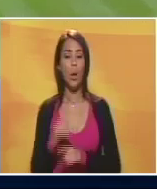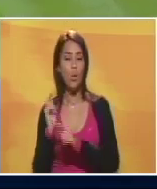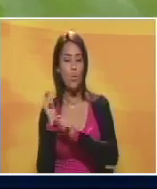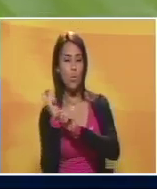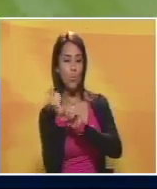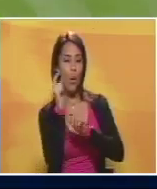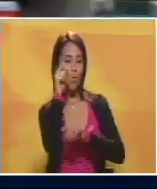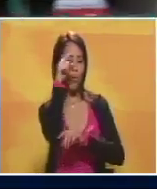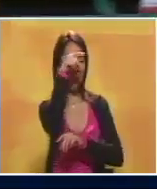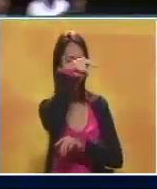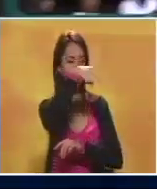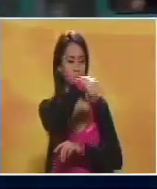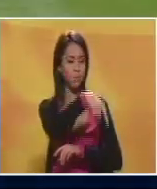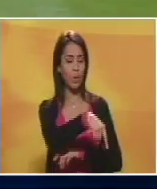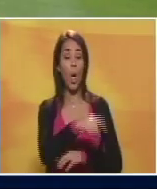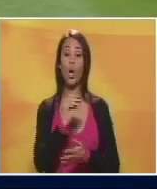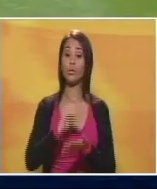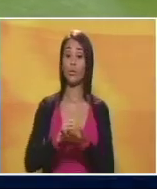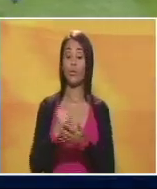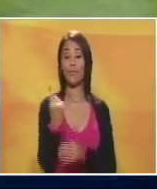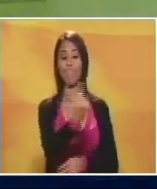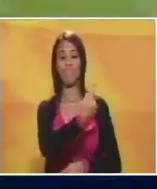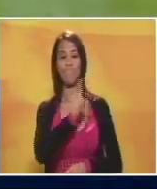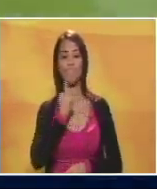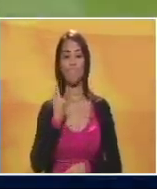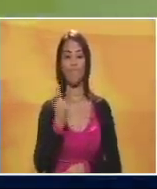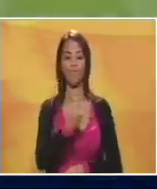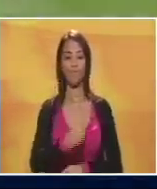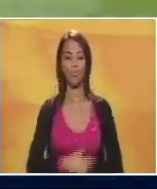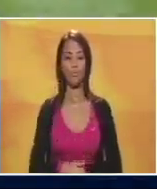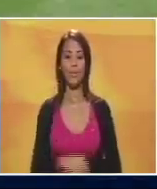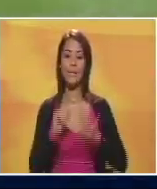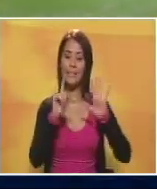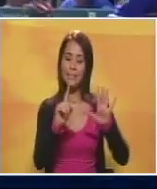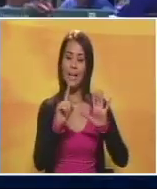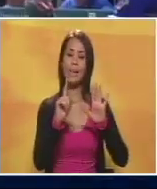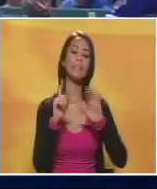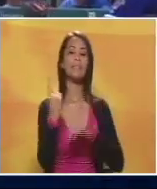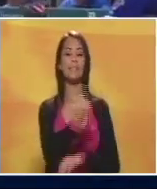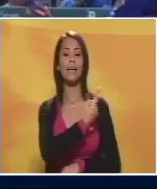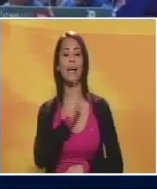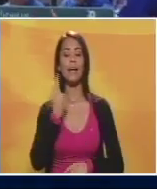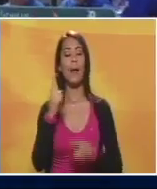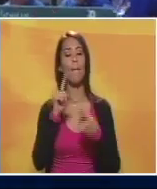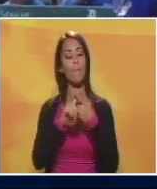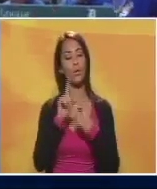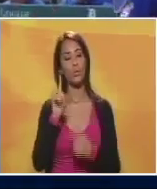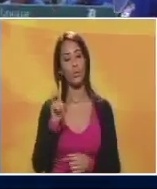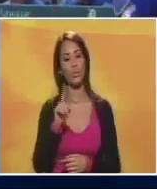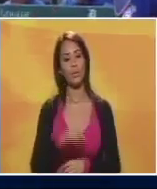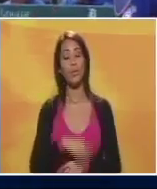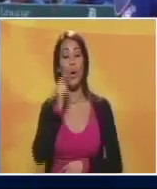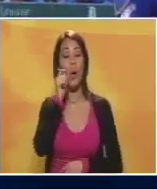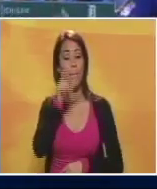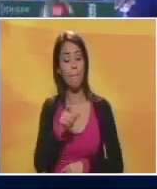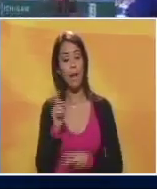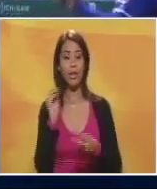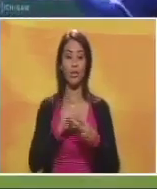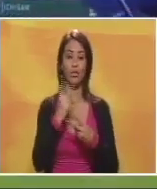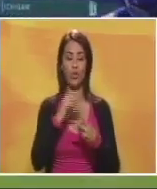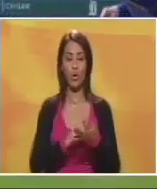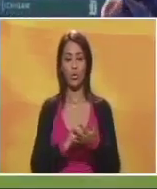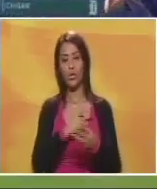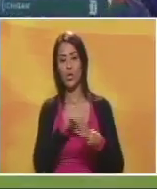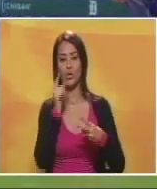de par de anotaciones para encaminar el triunfo de los Tigres sobre los Reales 6-1. Martínez bateó de 3-2 con doble y 3 remolcadas,